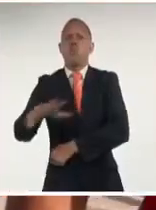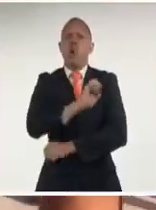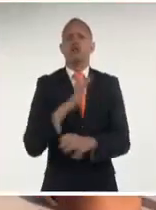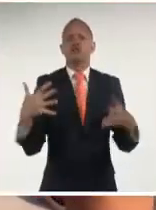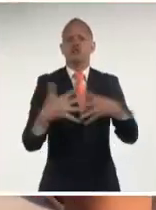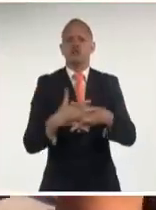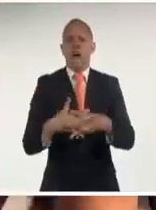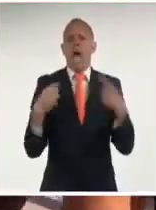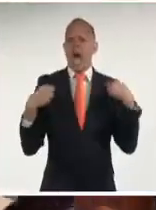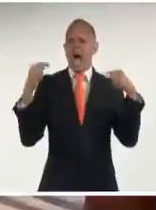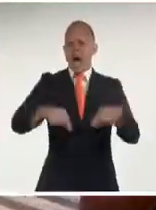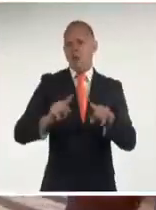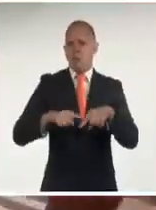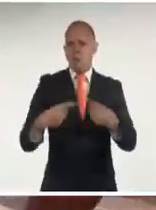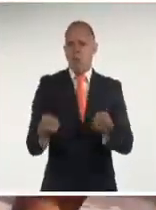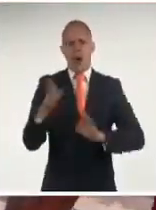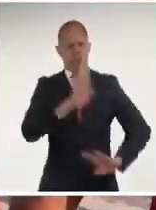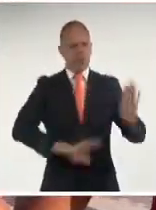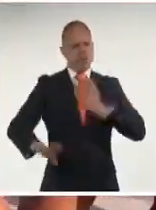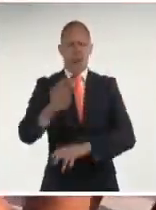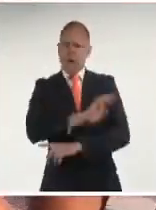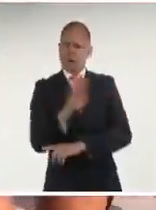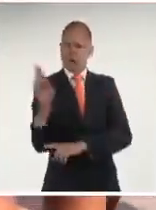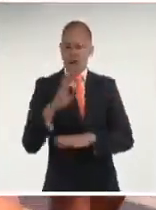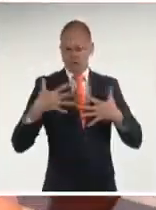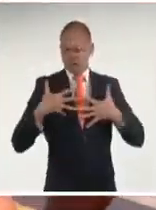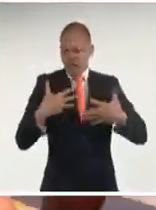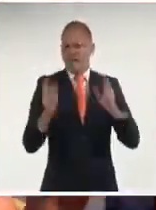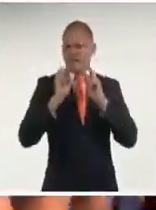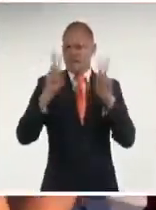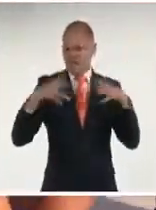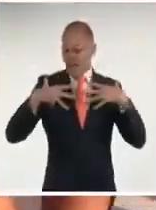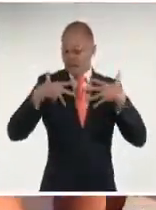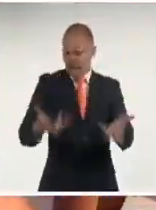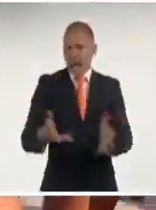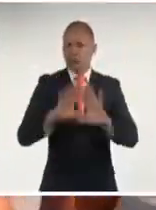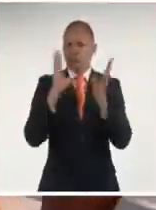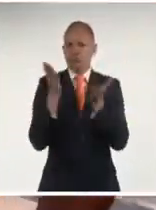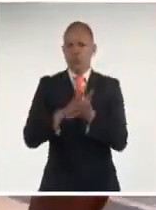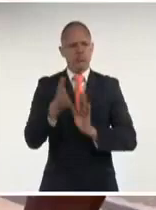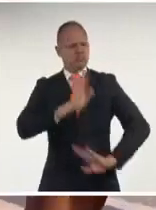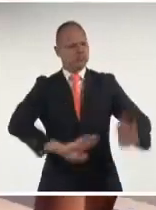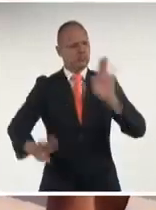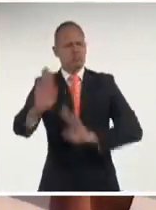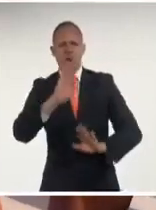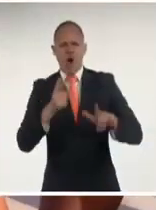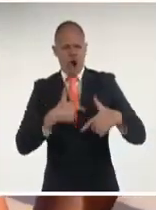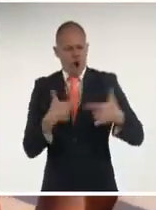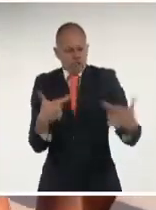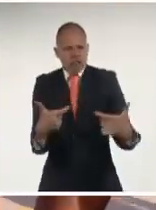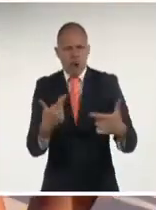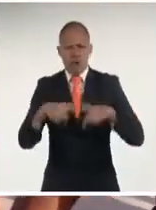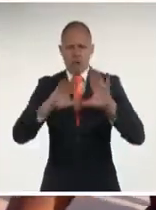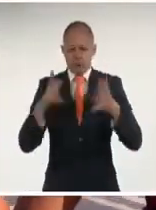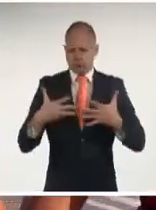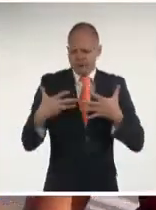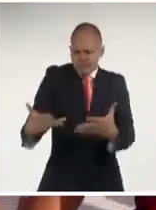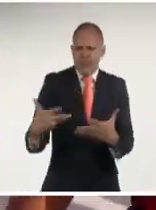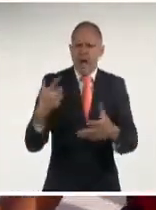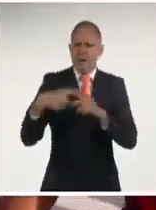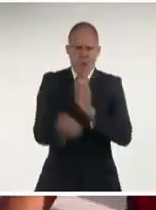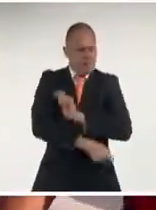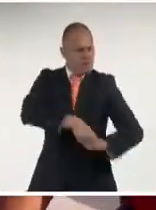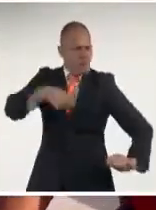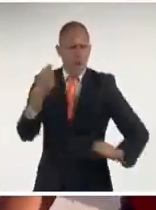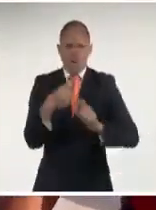a reafirmar la conquista de nuestra revolución, a dar la vida por esta patria, lo que cueste, el corazón, la vida, el machete,